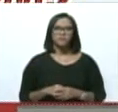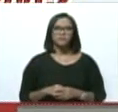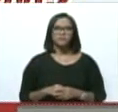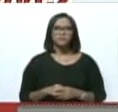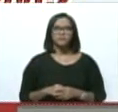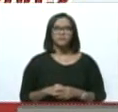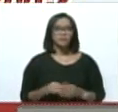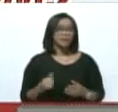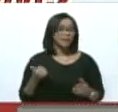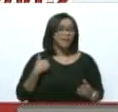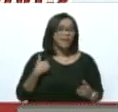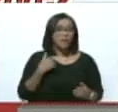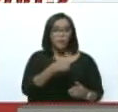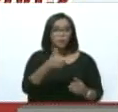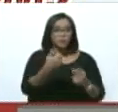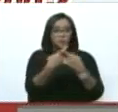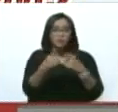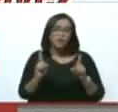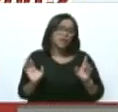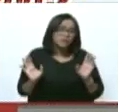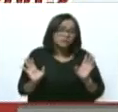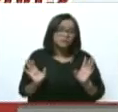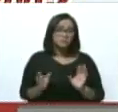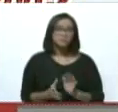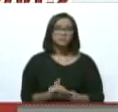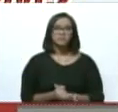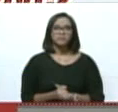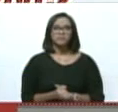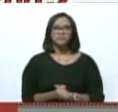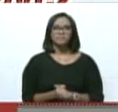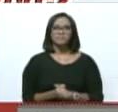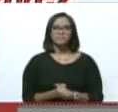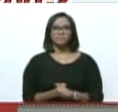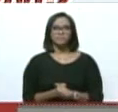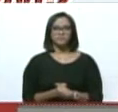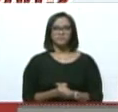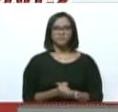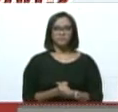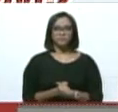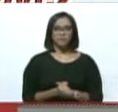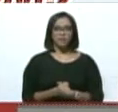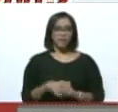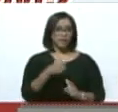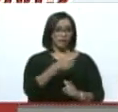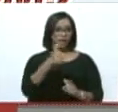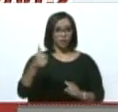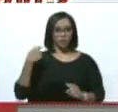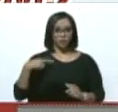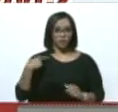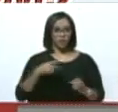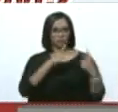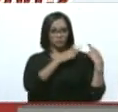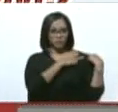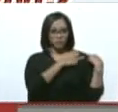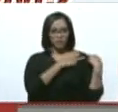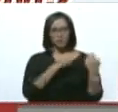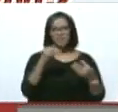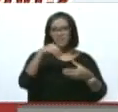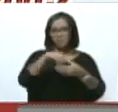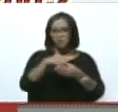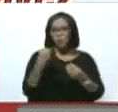Cada quien es como es, ¿verdad? Cada quien es como es. Y cada quien tiene una responsabilidad dentro de cómo